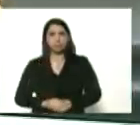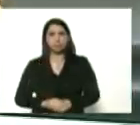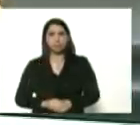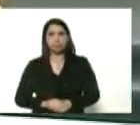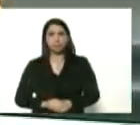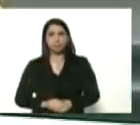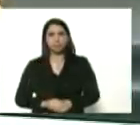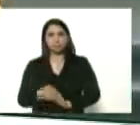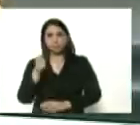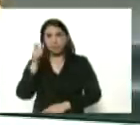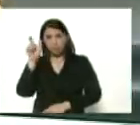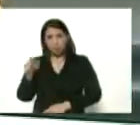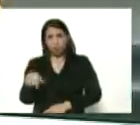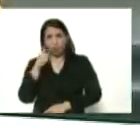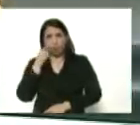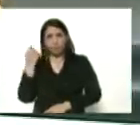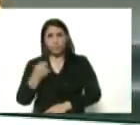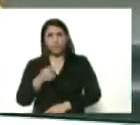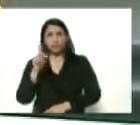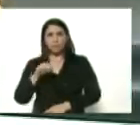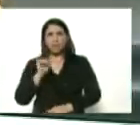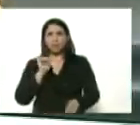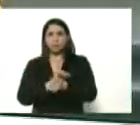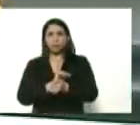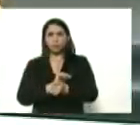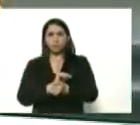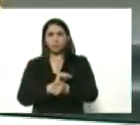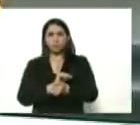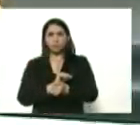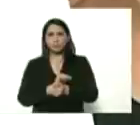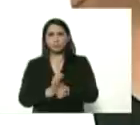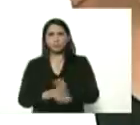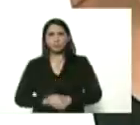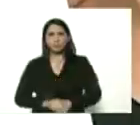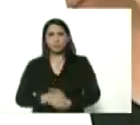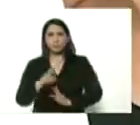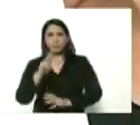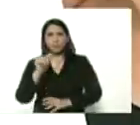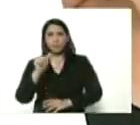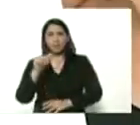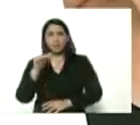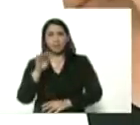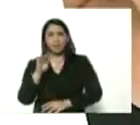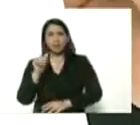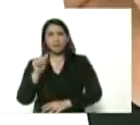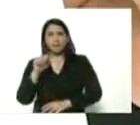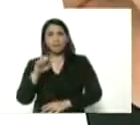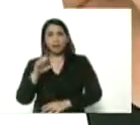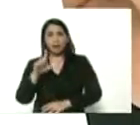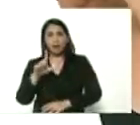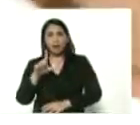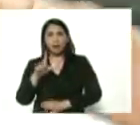civil. También está capturado Cosme Rafael Alcalá,